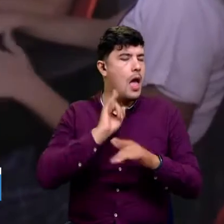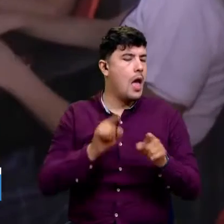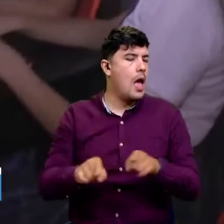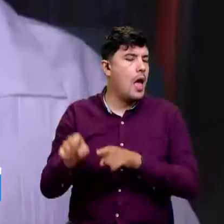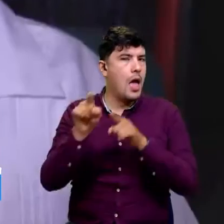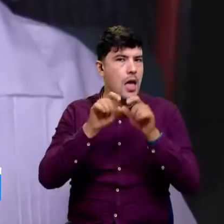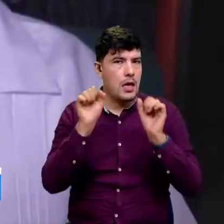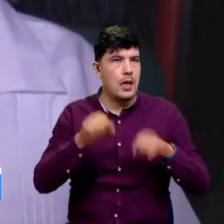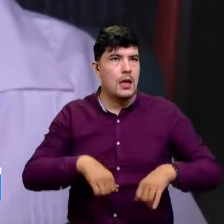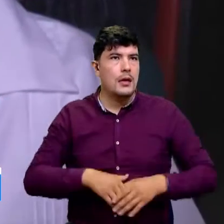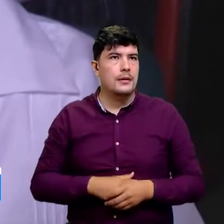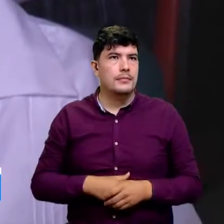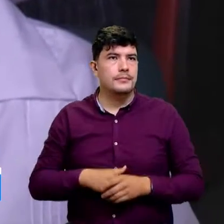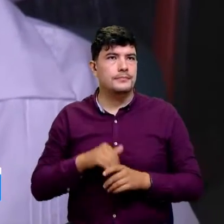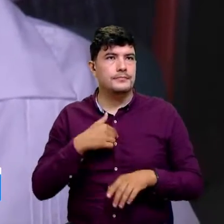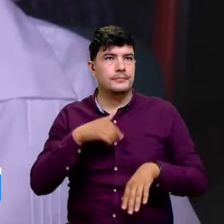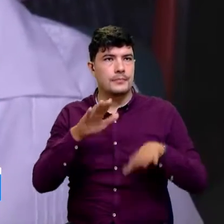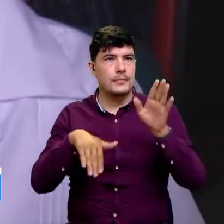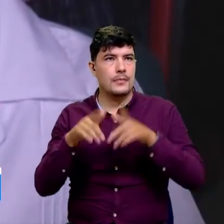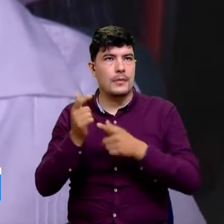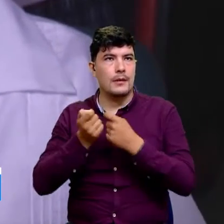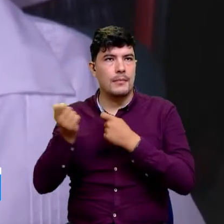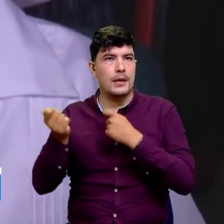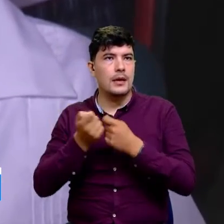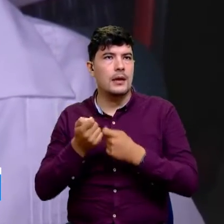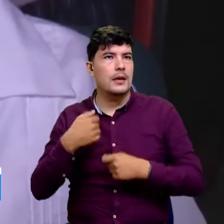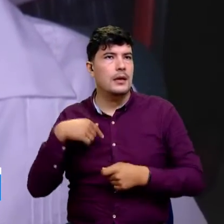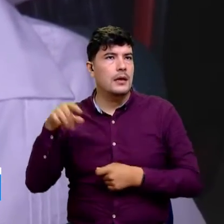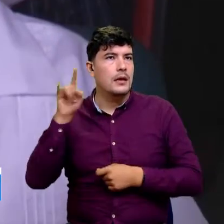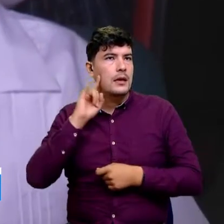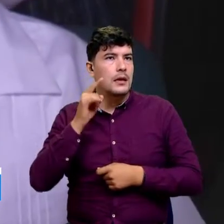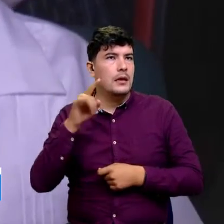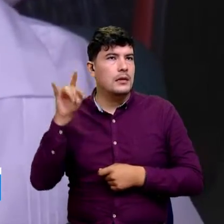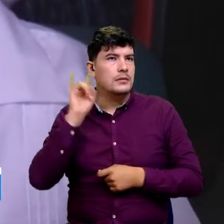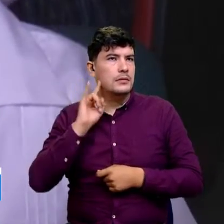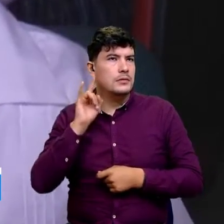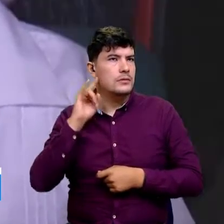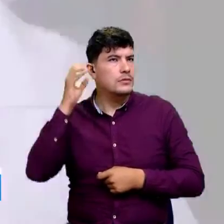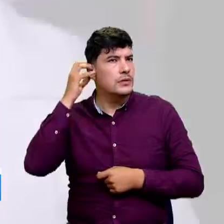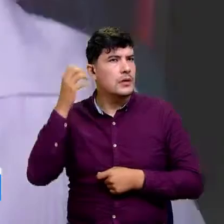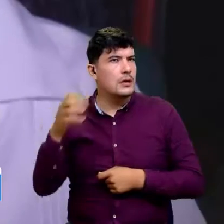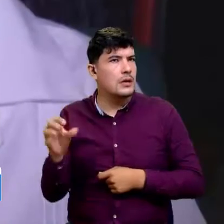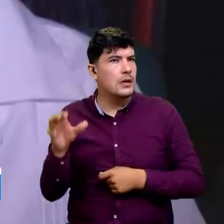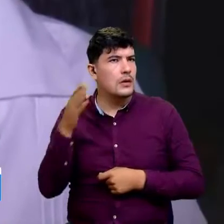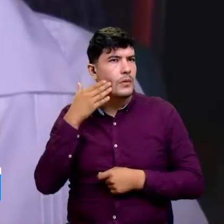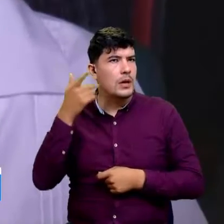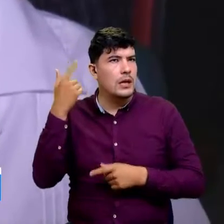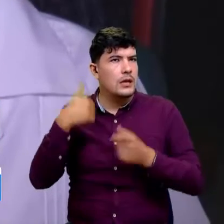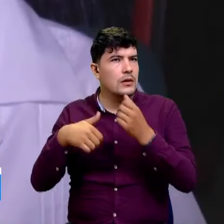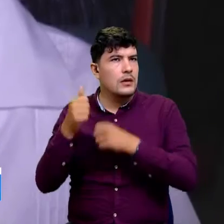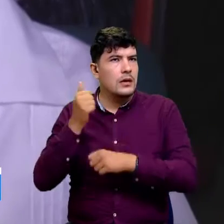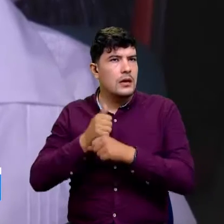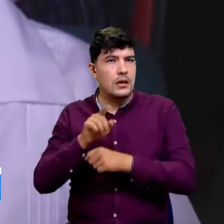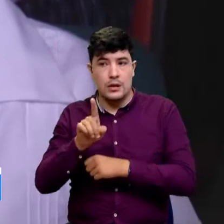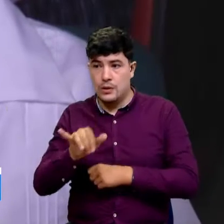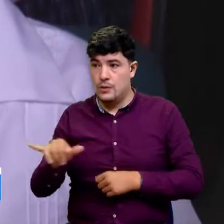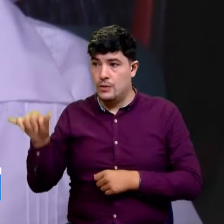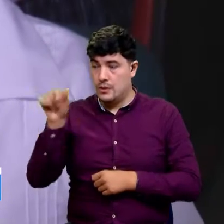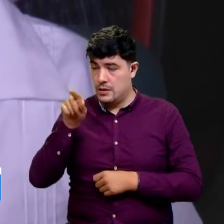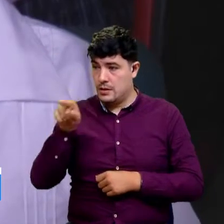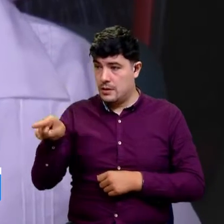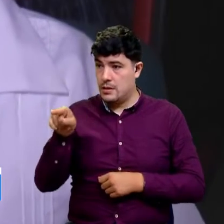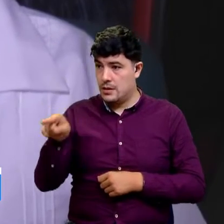cuando hay vecinos el año pasado y allá va